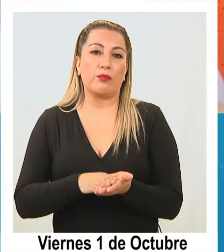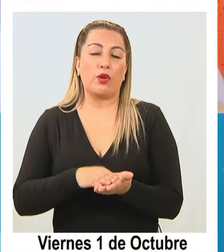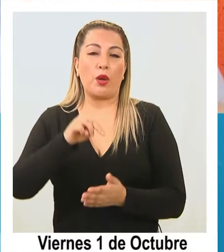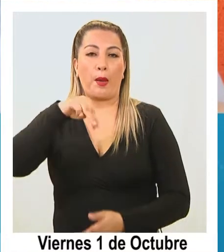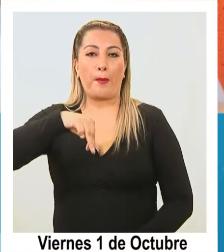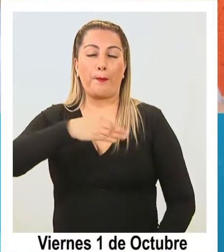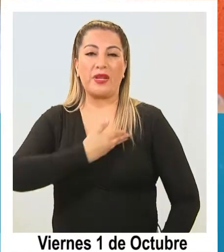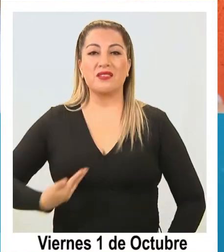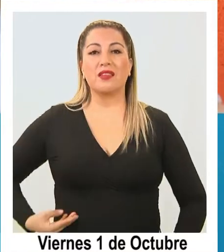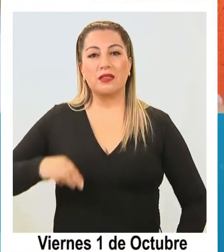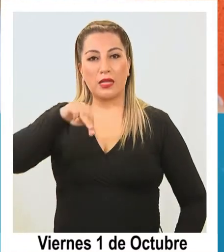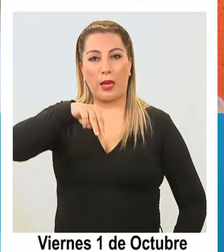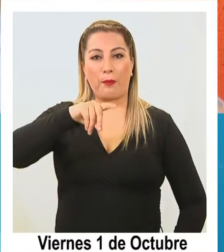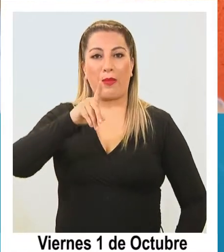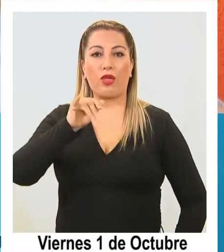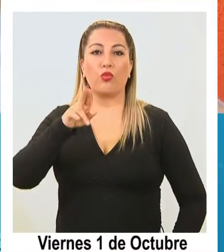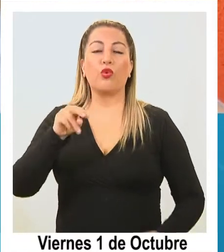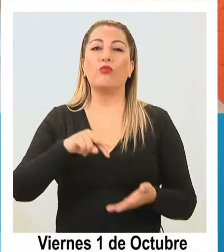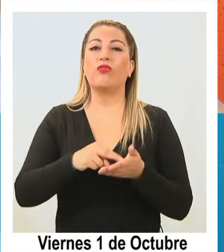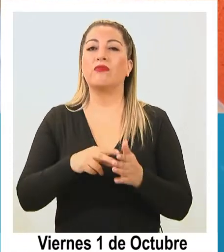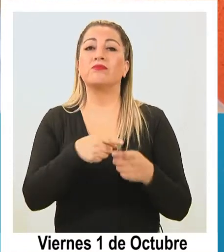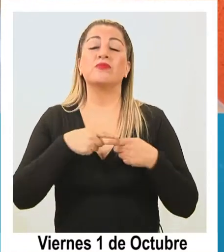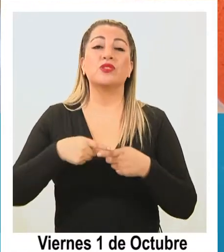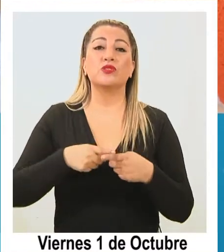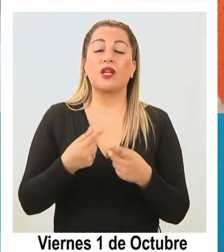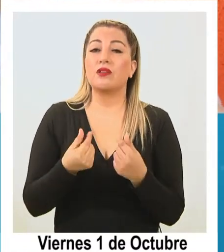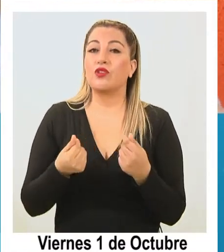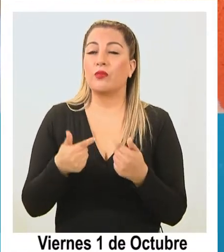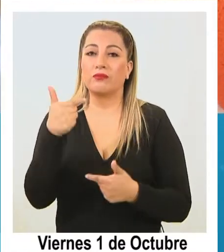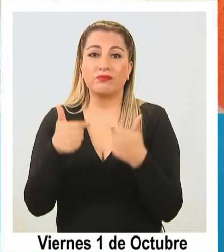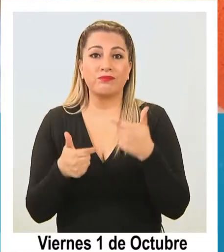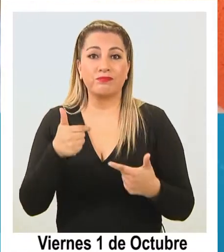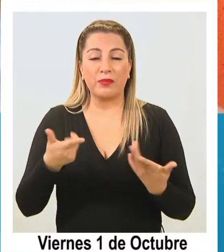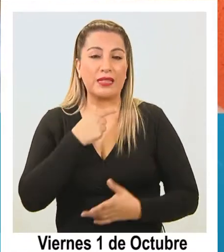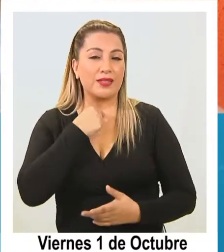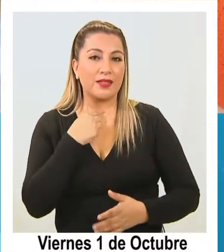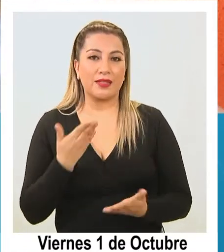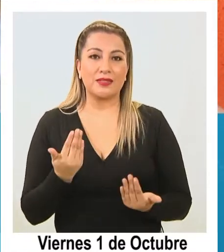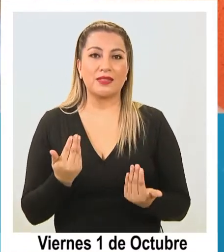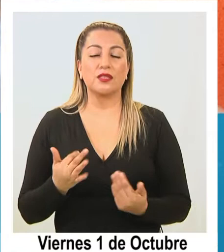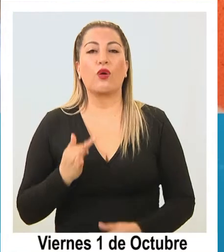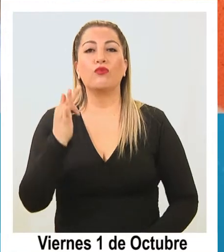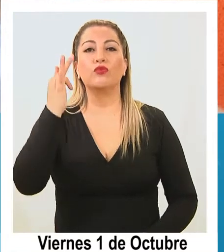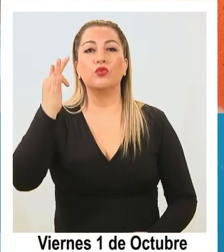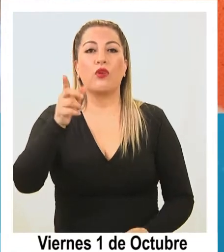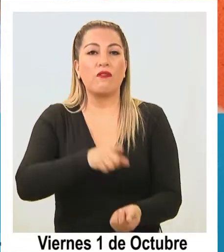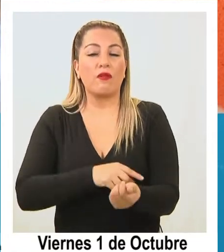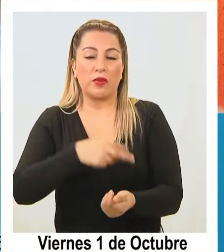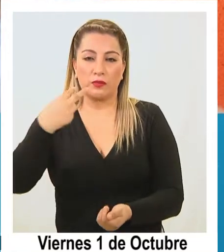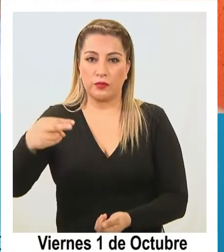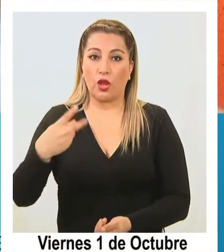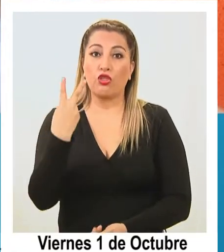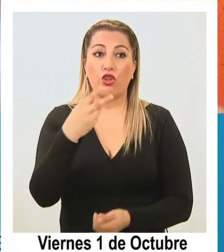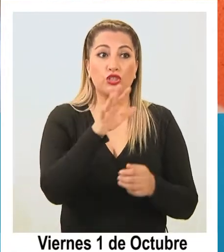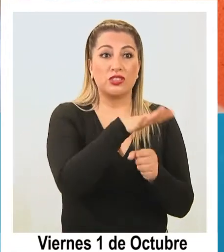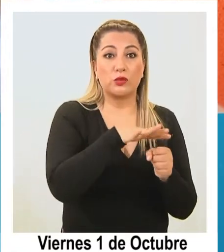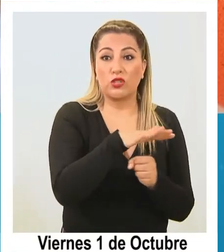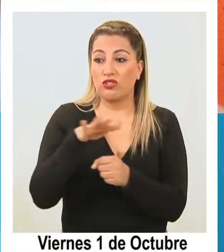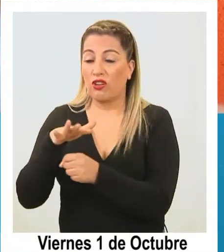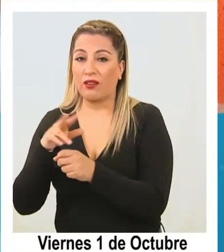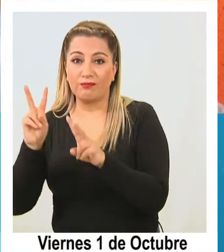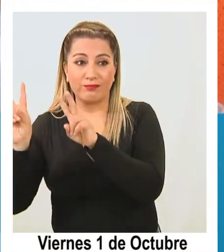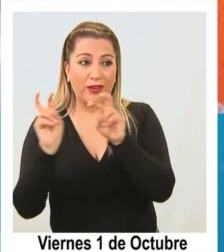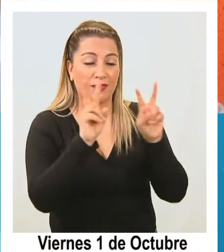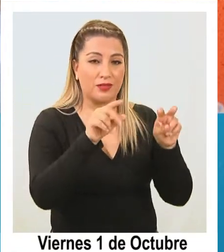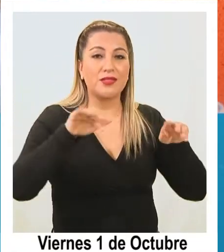crisis social, económica y política, y que vienen a buscar un futuro para su familia. Son dos cosas distintas. Por eso quise